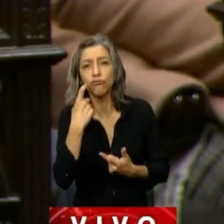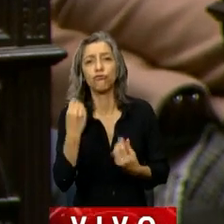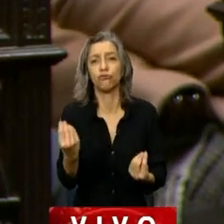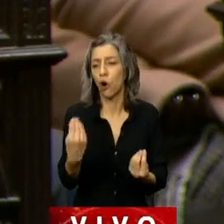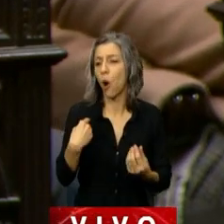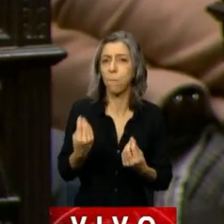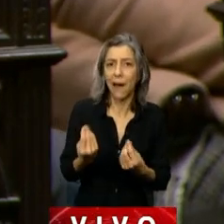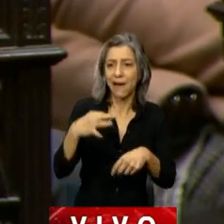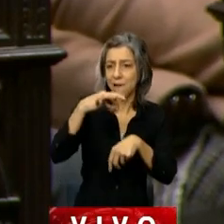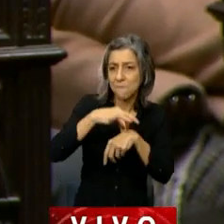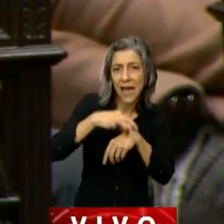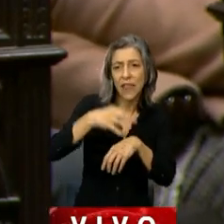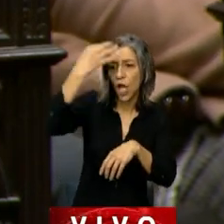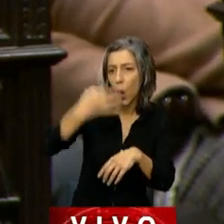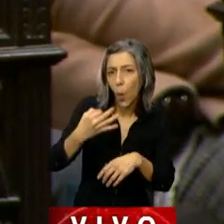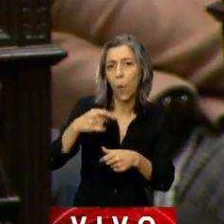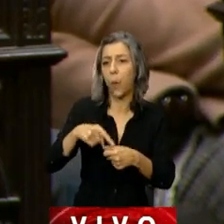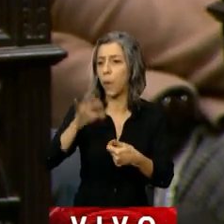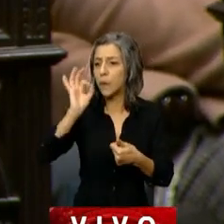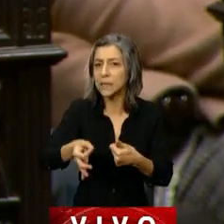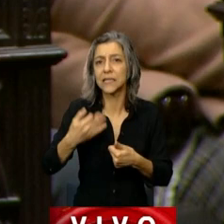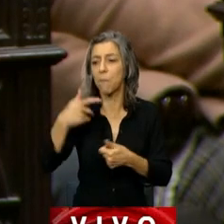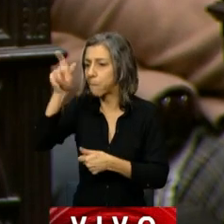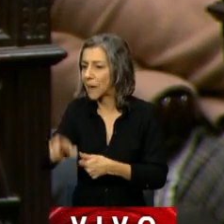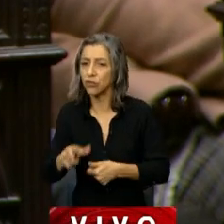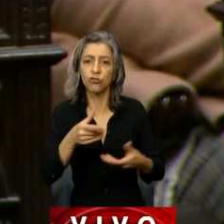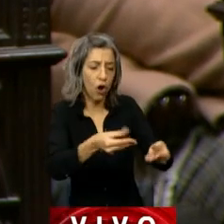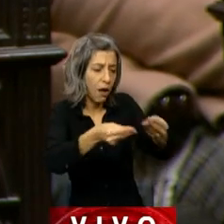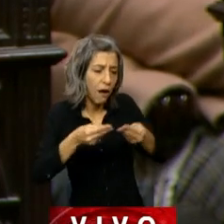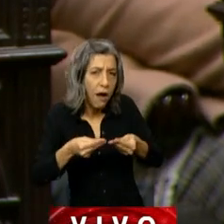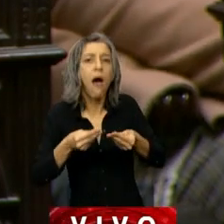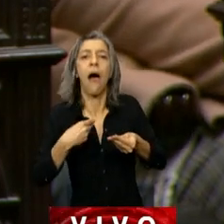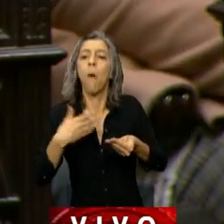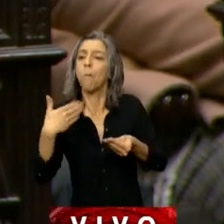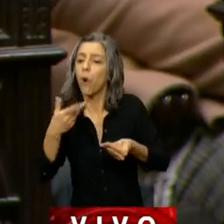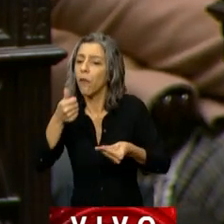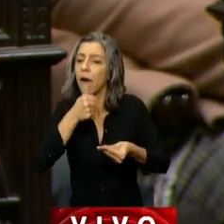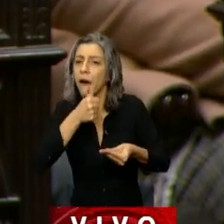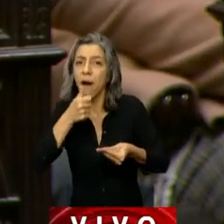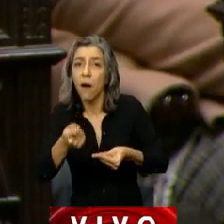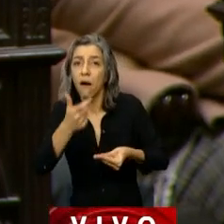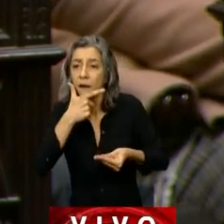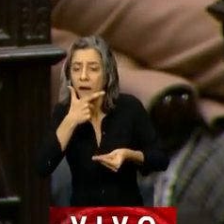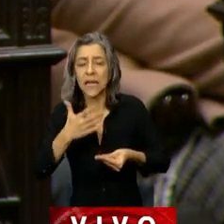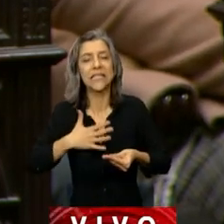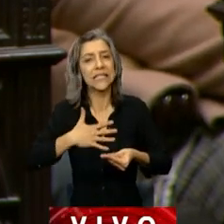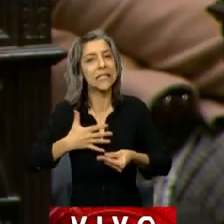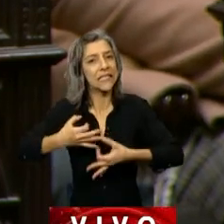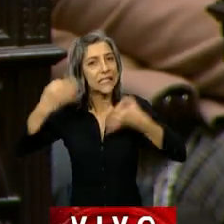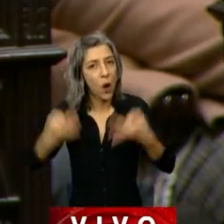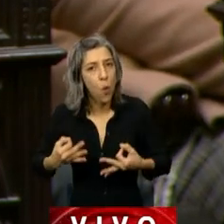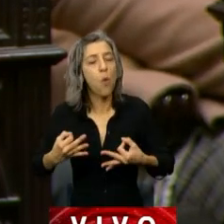que pueda tener un diagnóstico seguro, que esa persona que esté consumiendo ese antimicrobiano